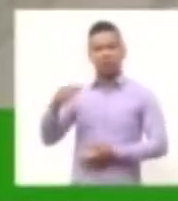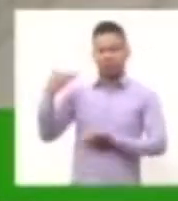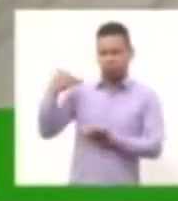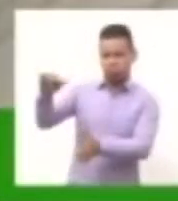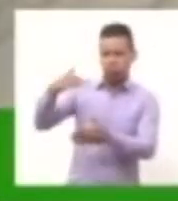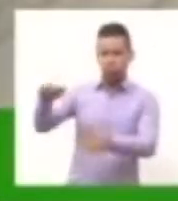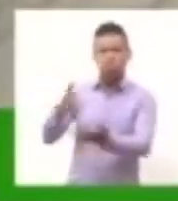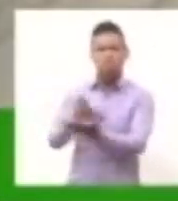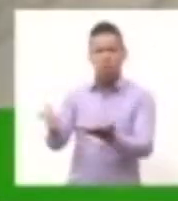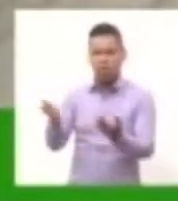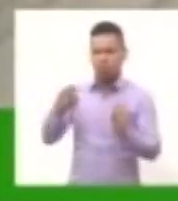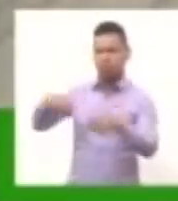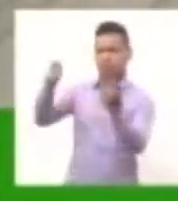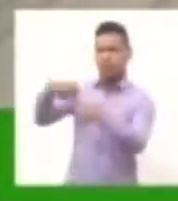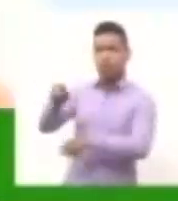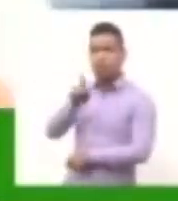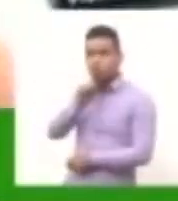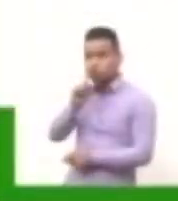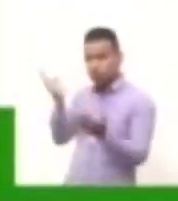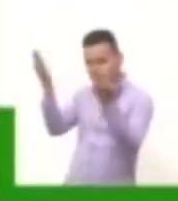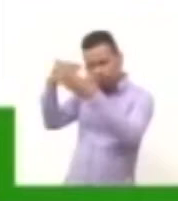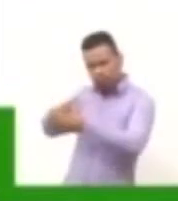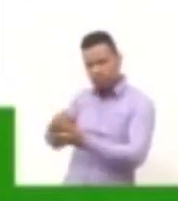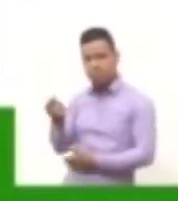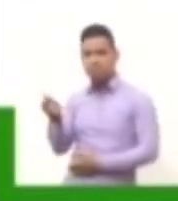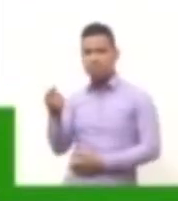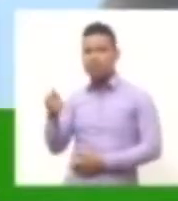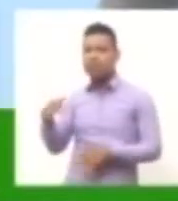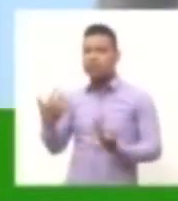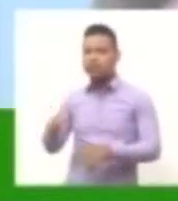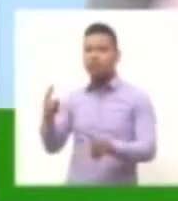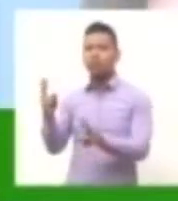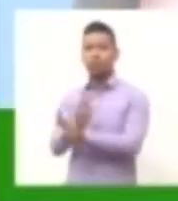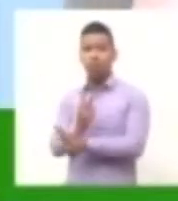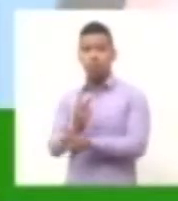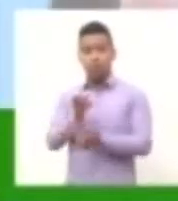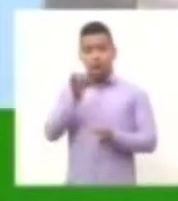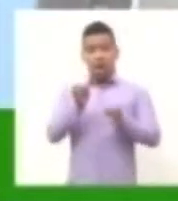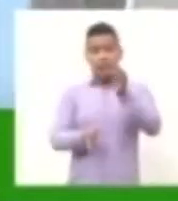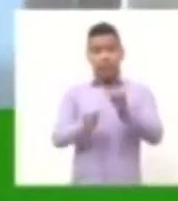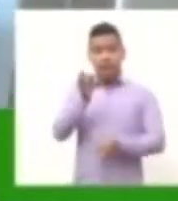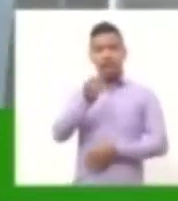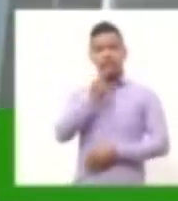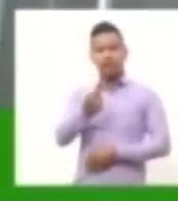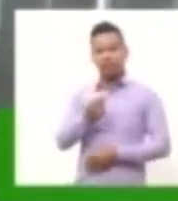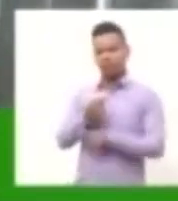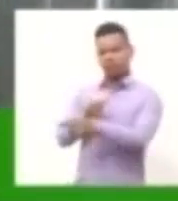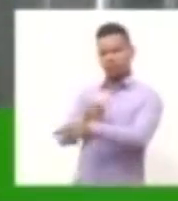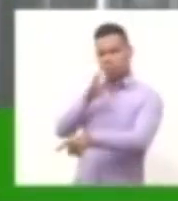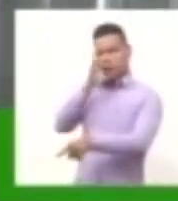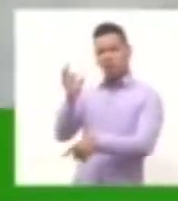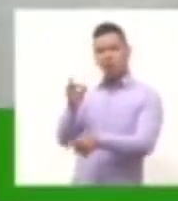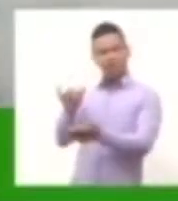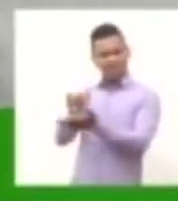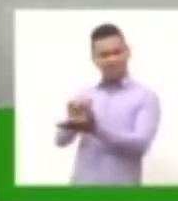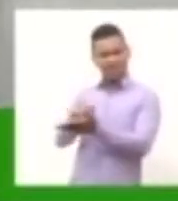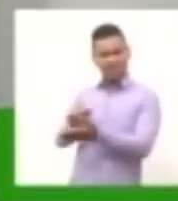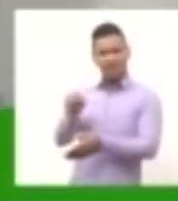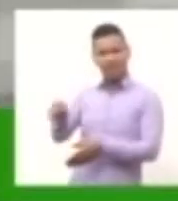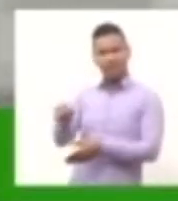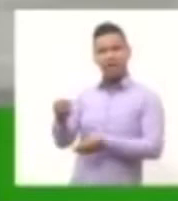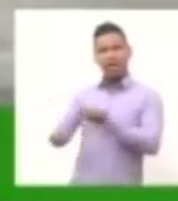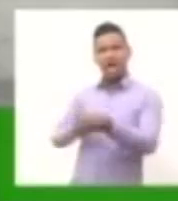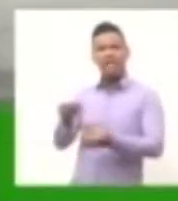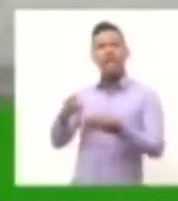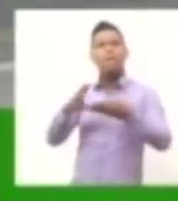Según investigaciones de la policía, en el escrito de acusación de juzgado estadounidense señala que Walker recibía dólares por el tráfico